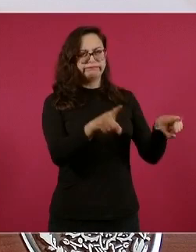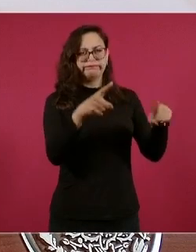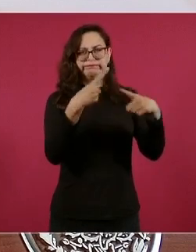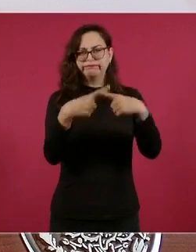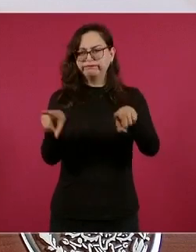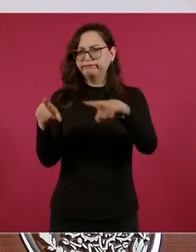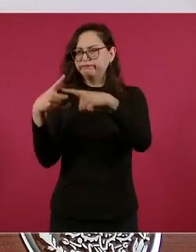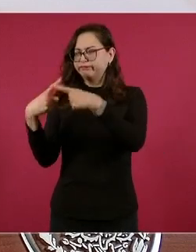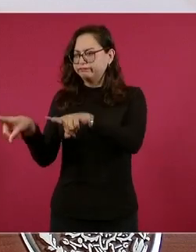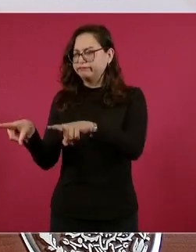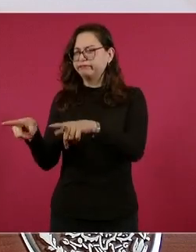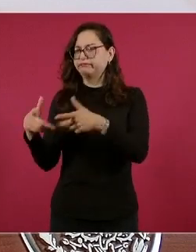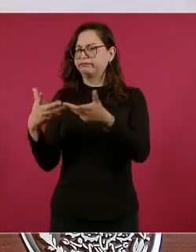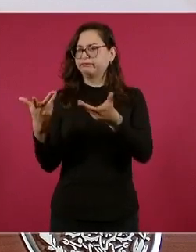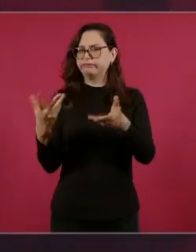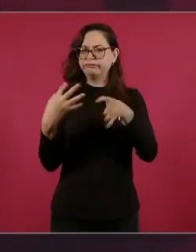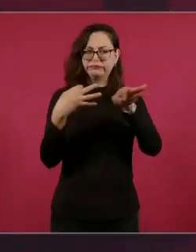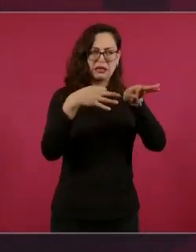tanto rezago,